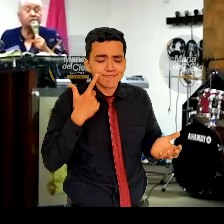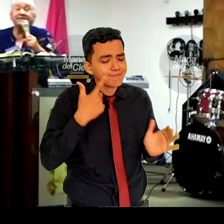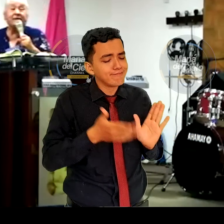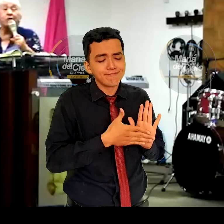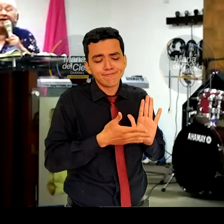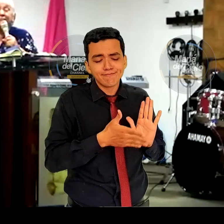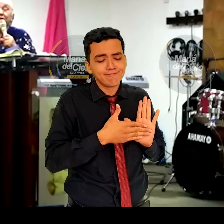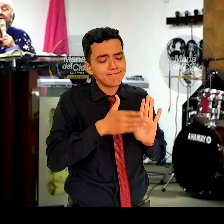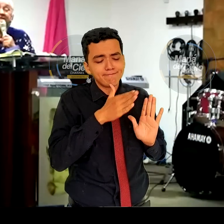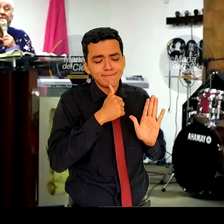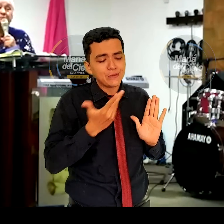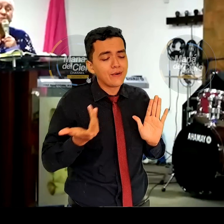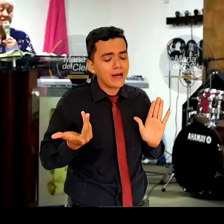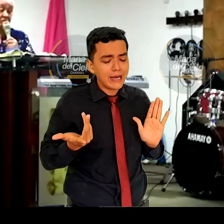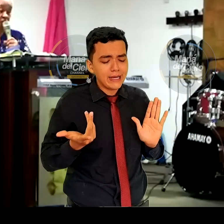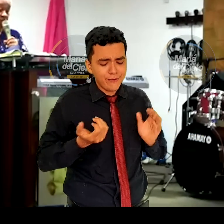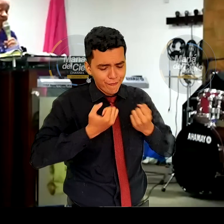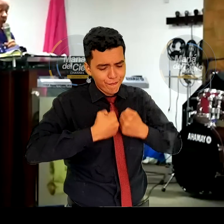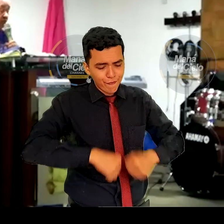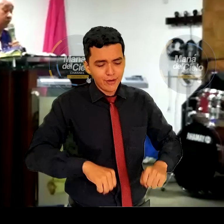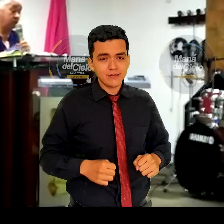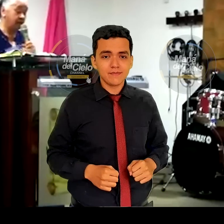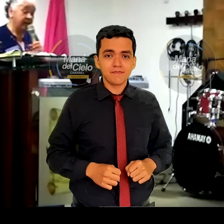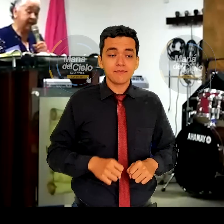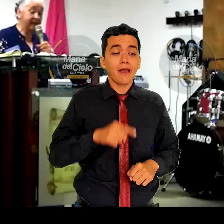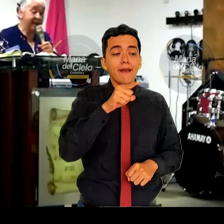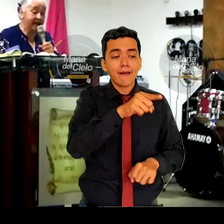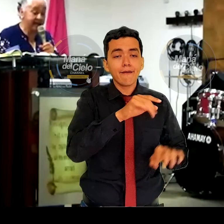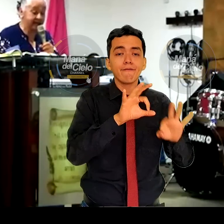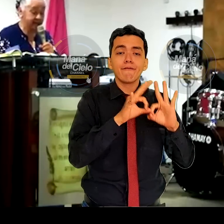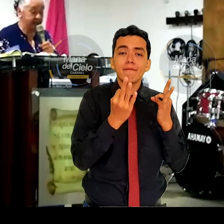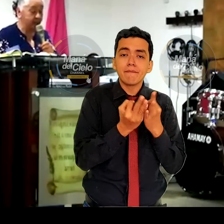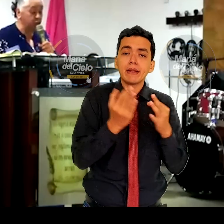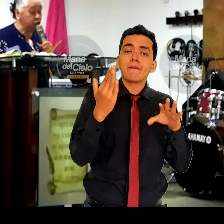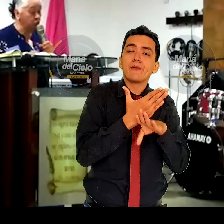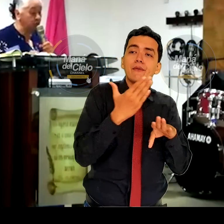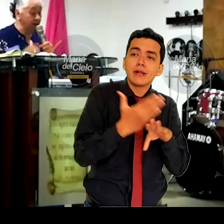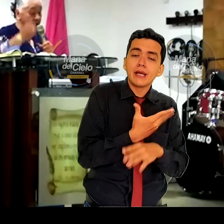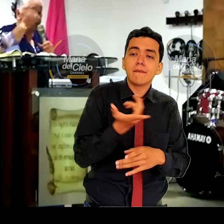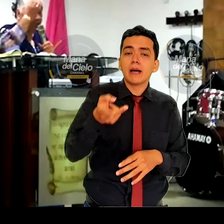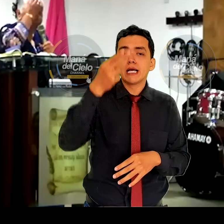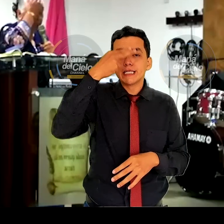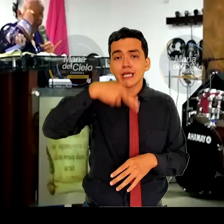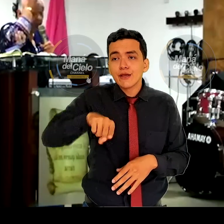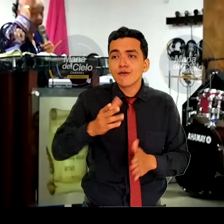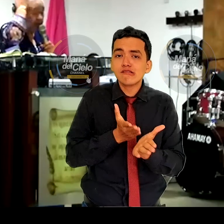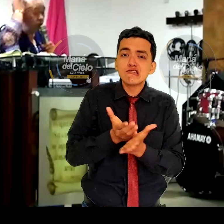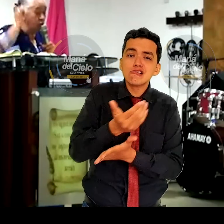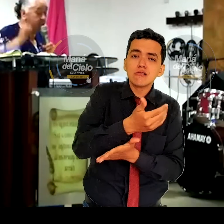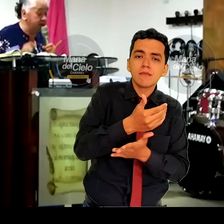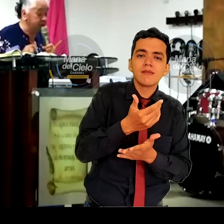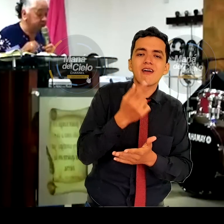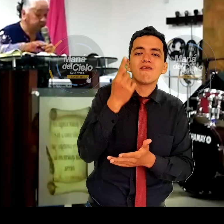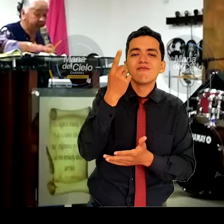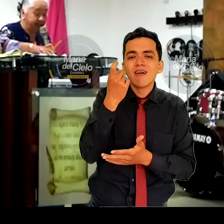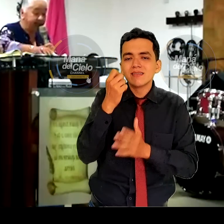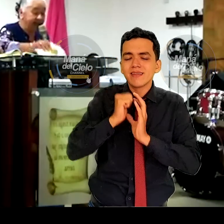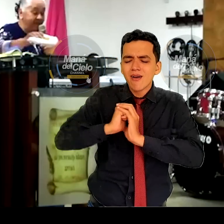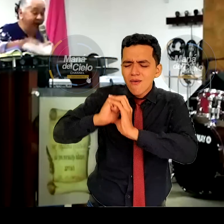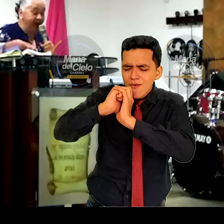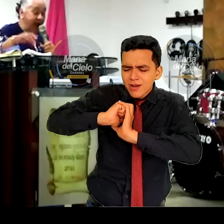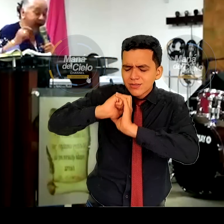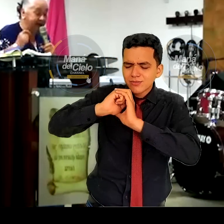porque no se está orando en el Espíritu, se está orando en la carne. El apóstol Pablo era un hombre